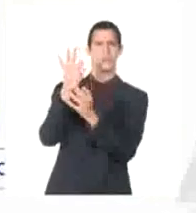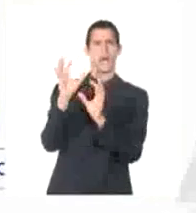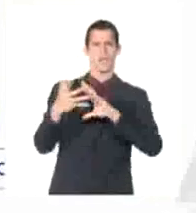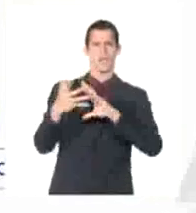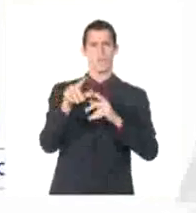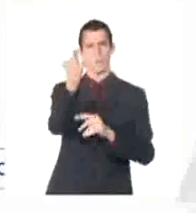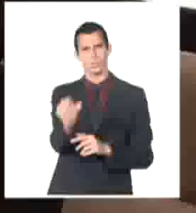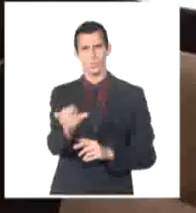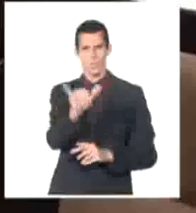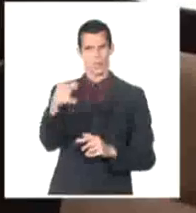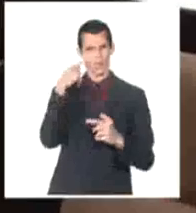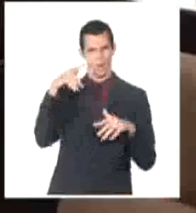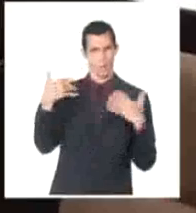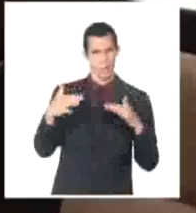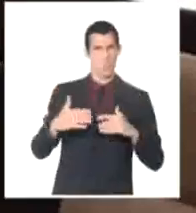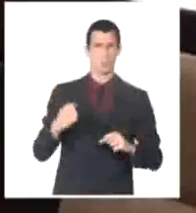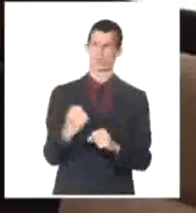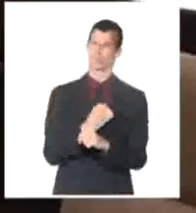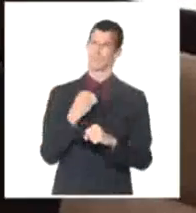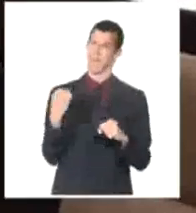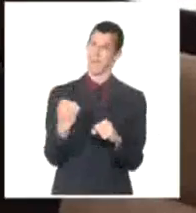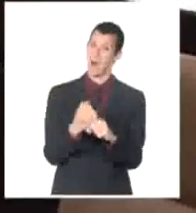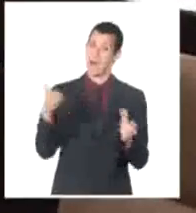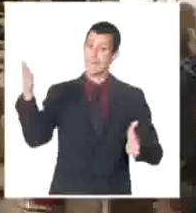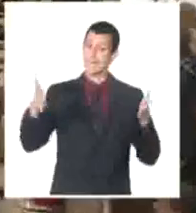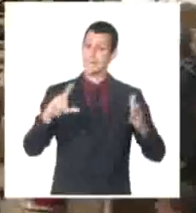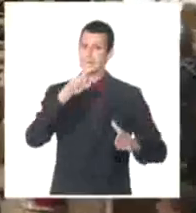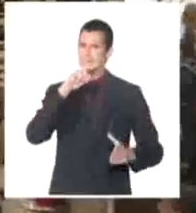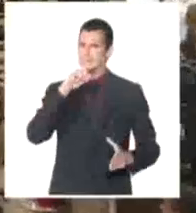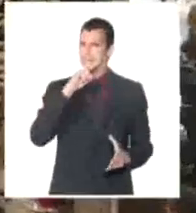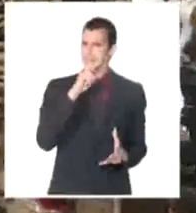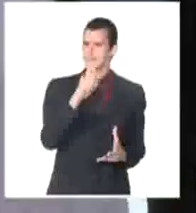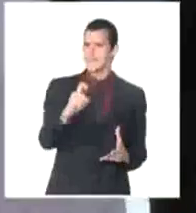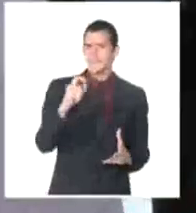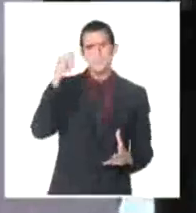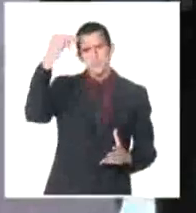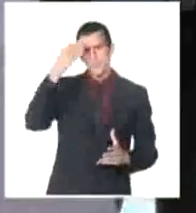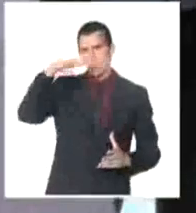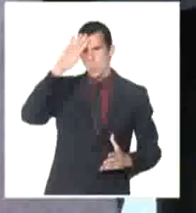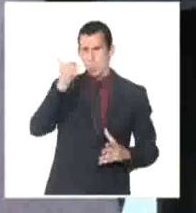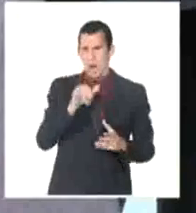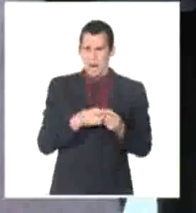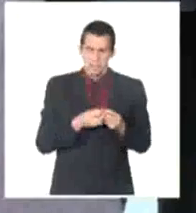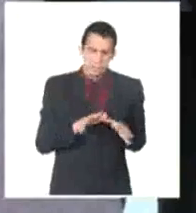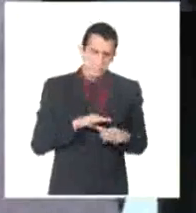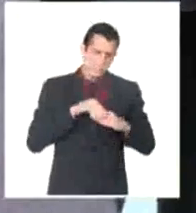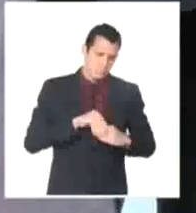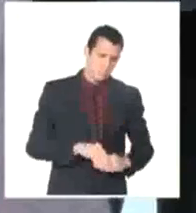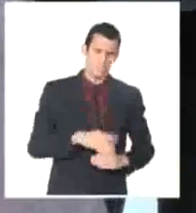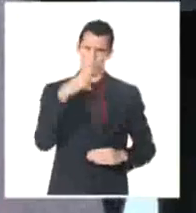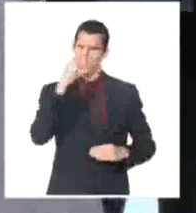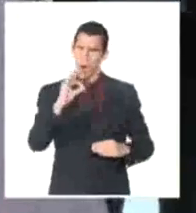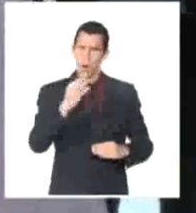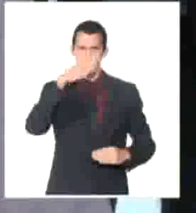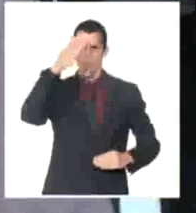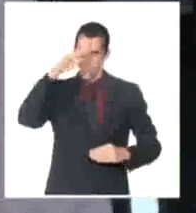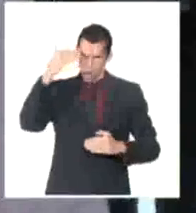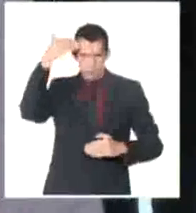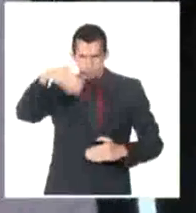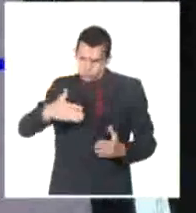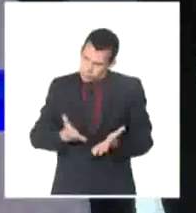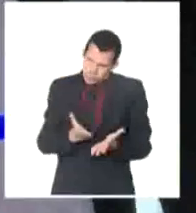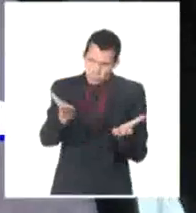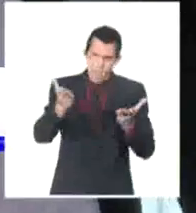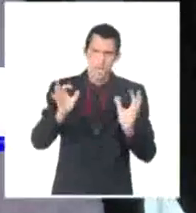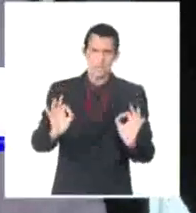tiempos muy difíciles a la cabeza de un país que sigue apostando por el futuro. En medio de todas esas complejidades nos ha enseñado que el proceso